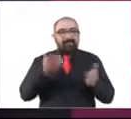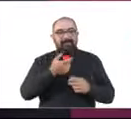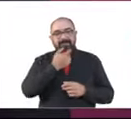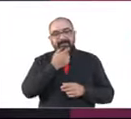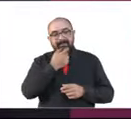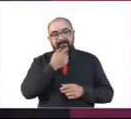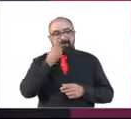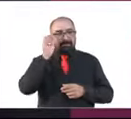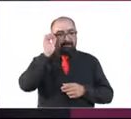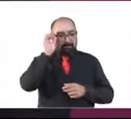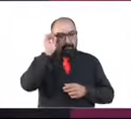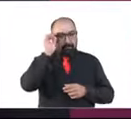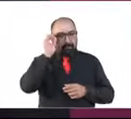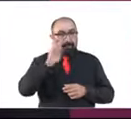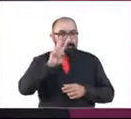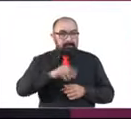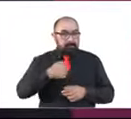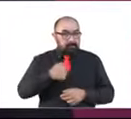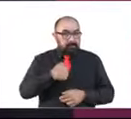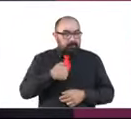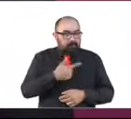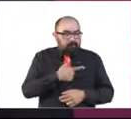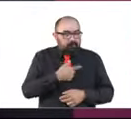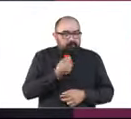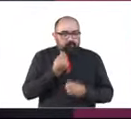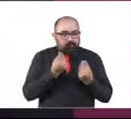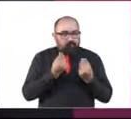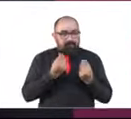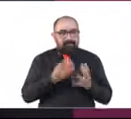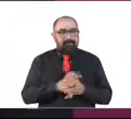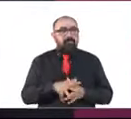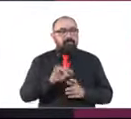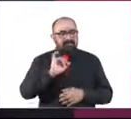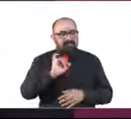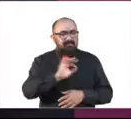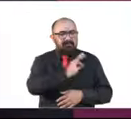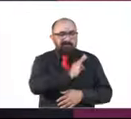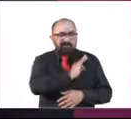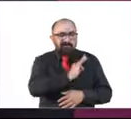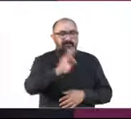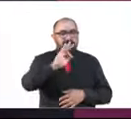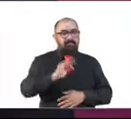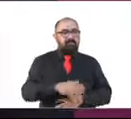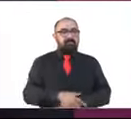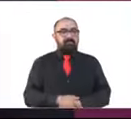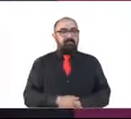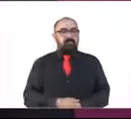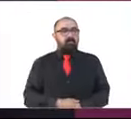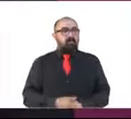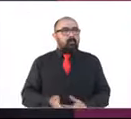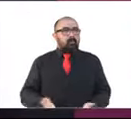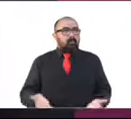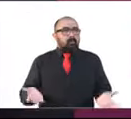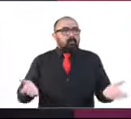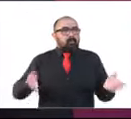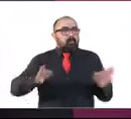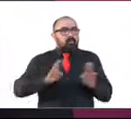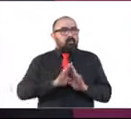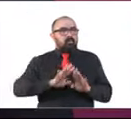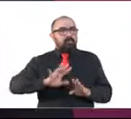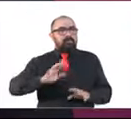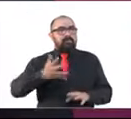Pero a mí me gustan mucho, por cierto. Sí podemos, yo creo que hay que tener esta